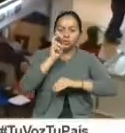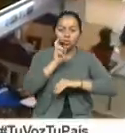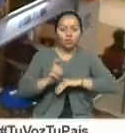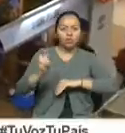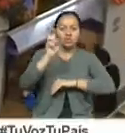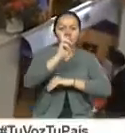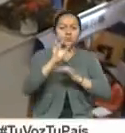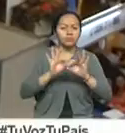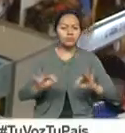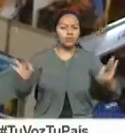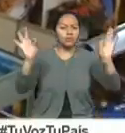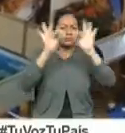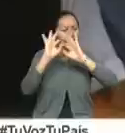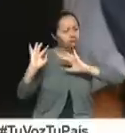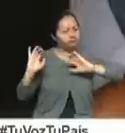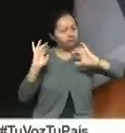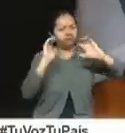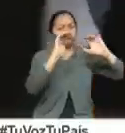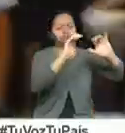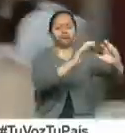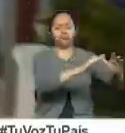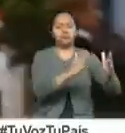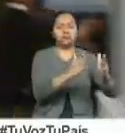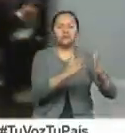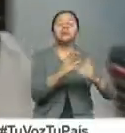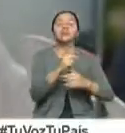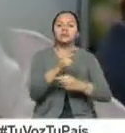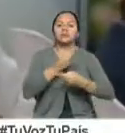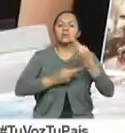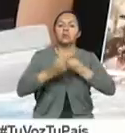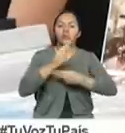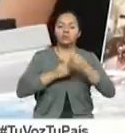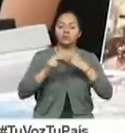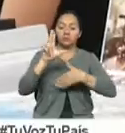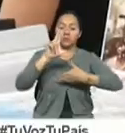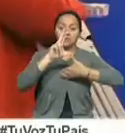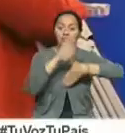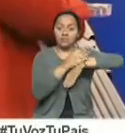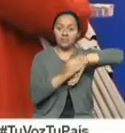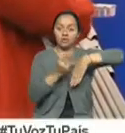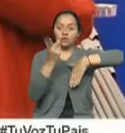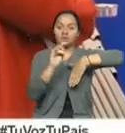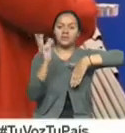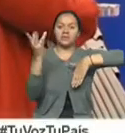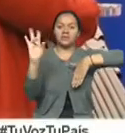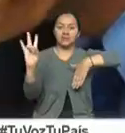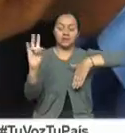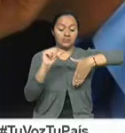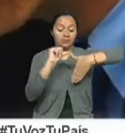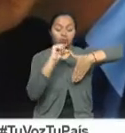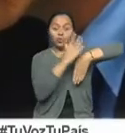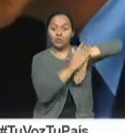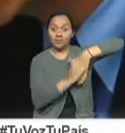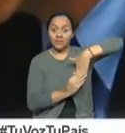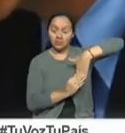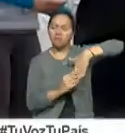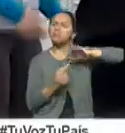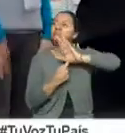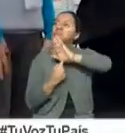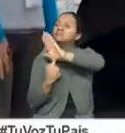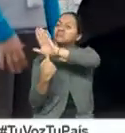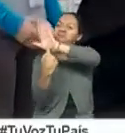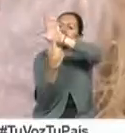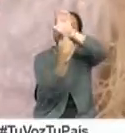la región. Se trata de el Travel Mart Latinoamérica 2017, donde los países sudamericanos promocionan sus